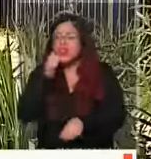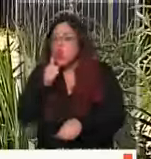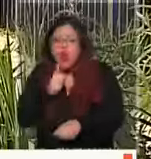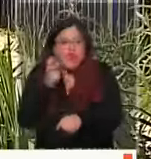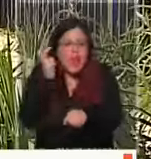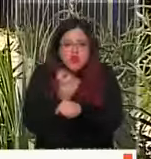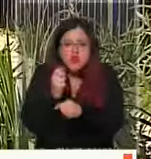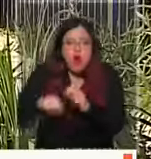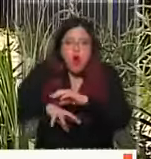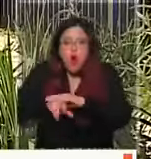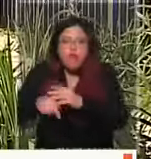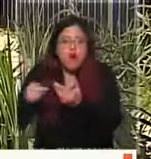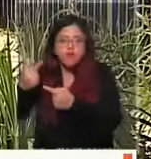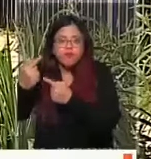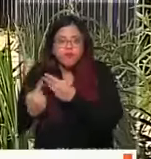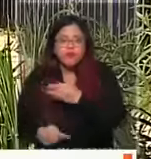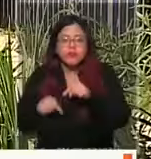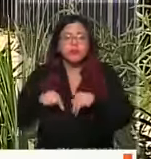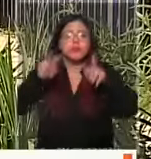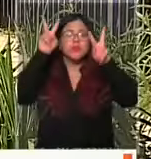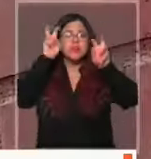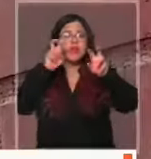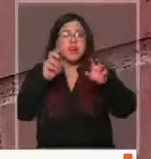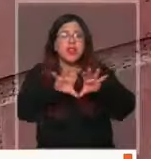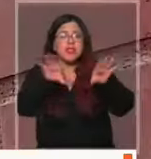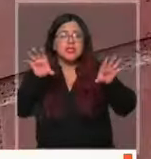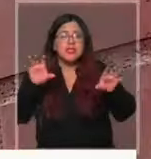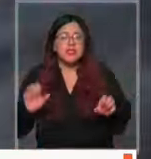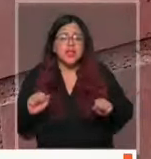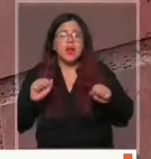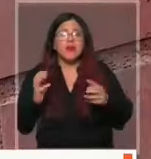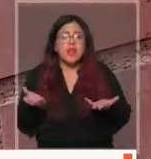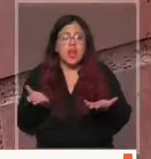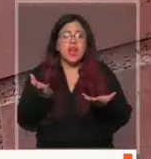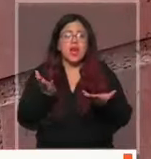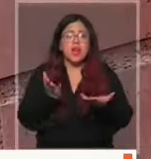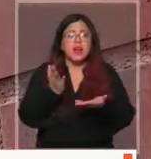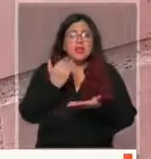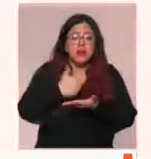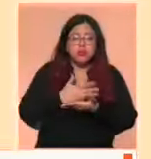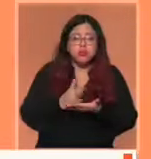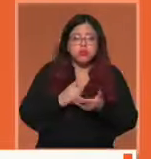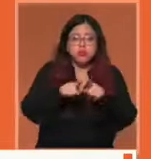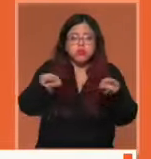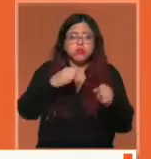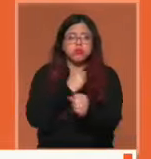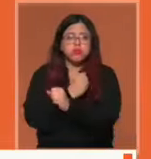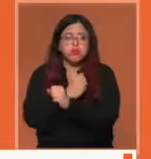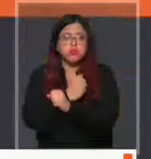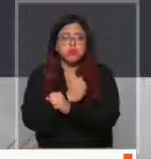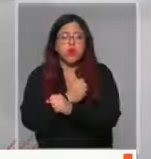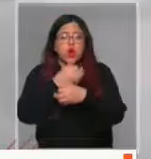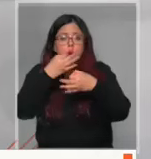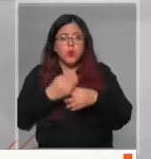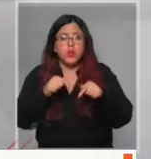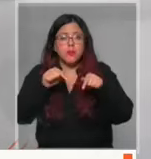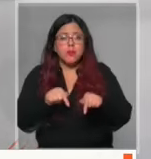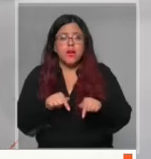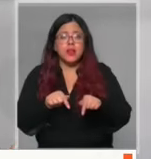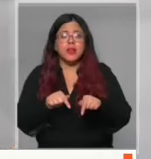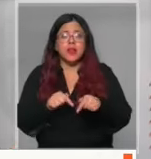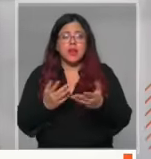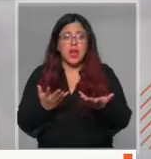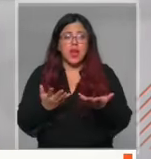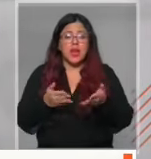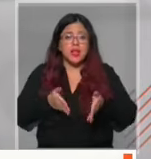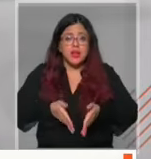días. Según datos del Sistema Táctico de Operación Policial de Carabineros, en el cuadrante 163, al que pertenece la intersección donde fue